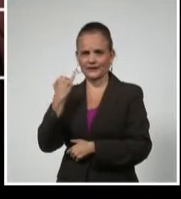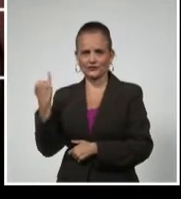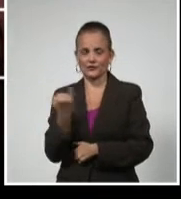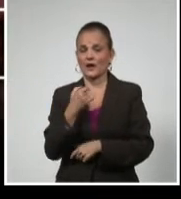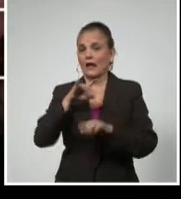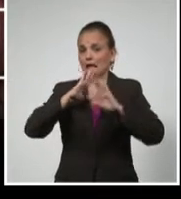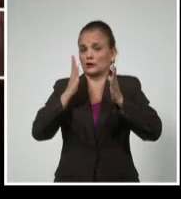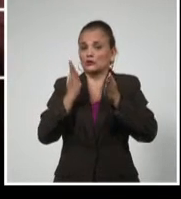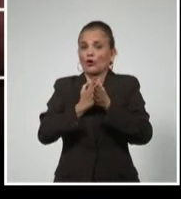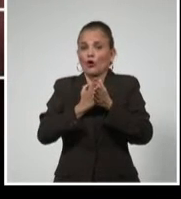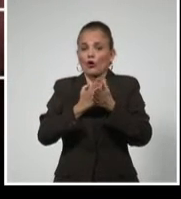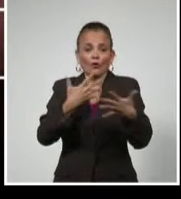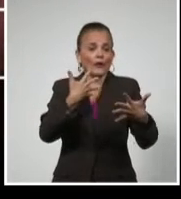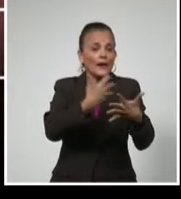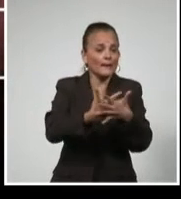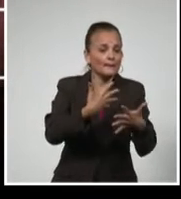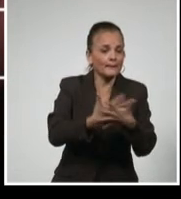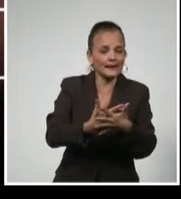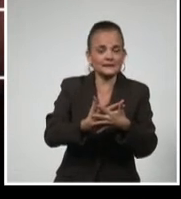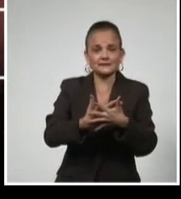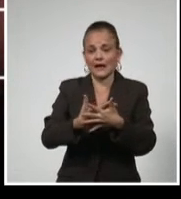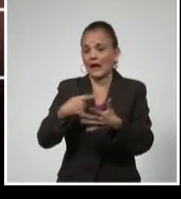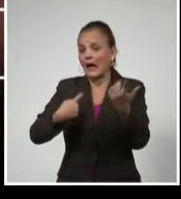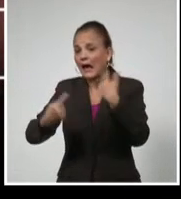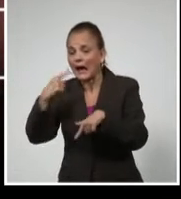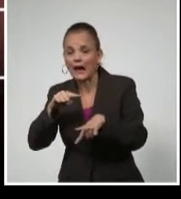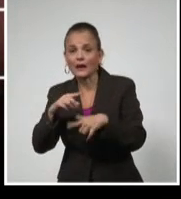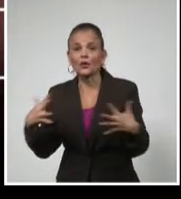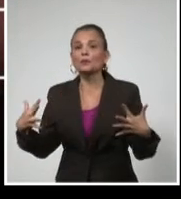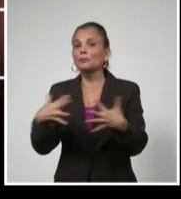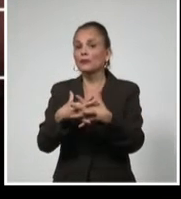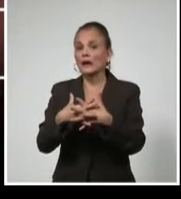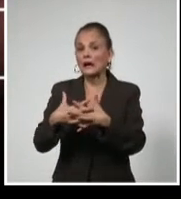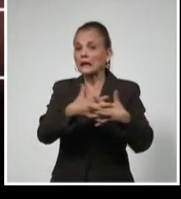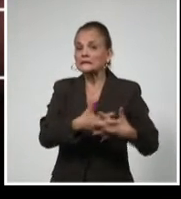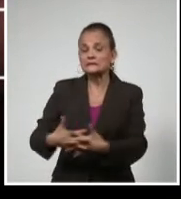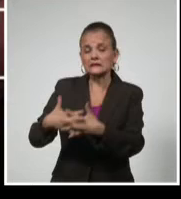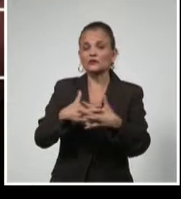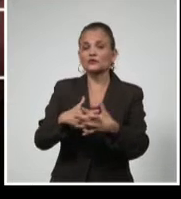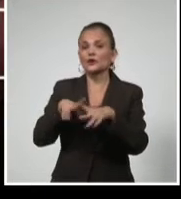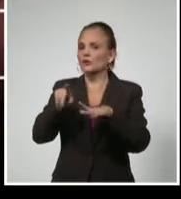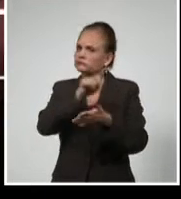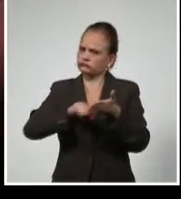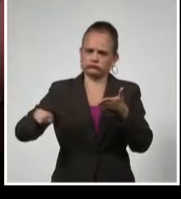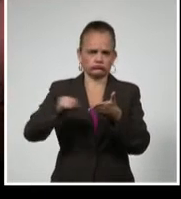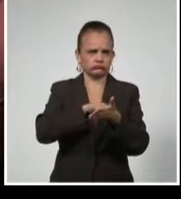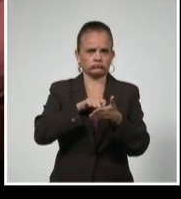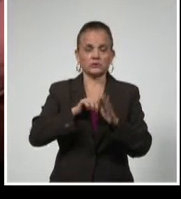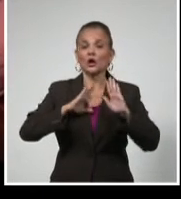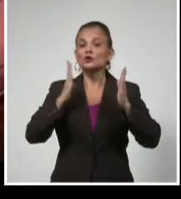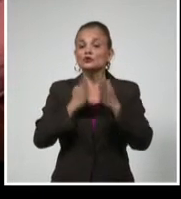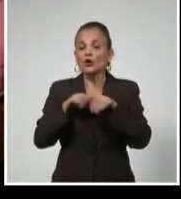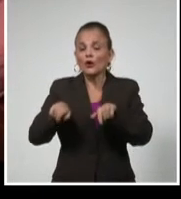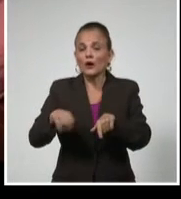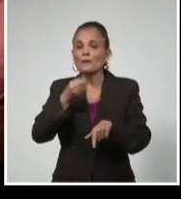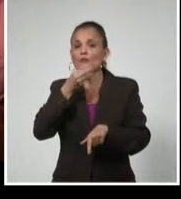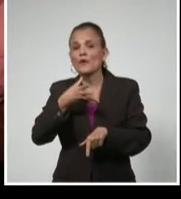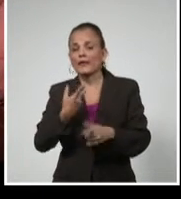con empresas, con productos de los Estados Unidos, con servicios de los Estados Unidos y por tanto eso puede